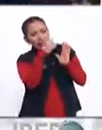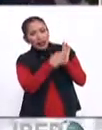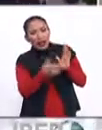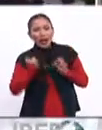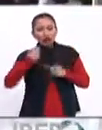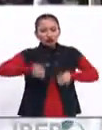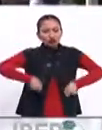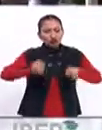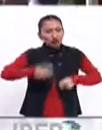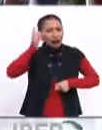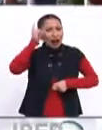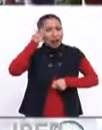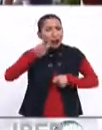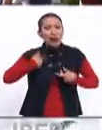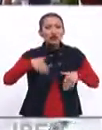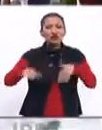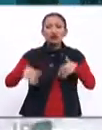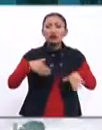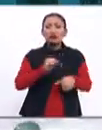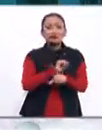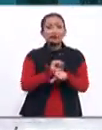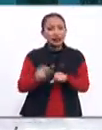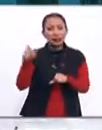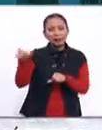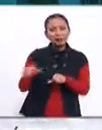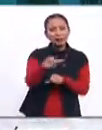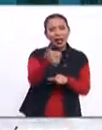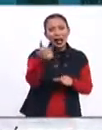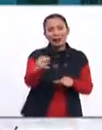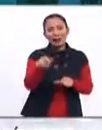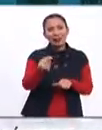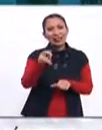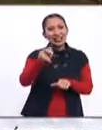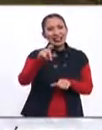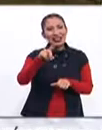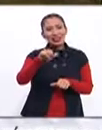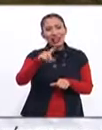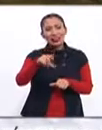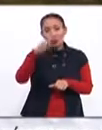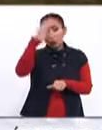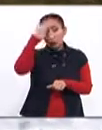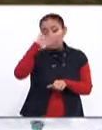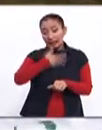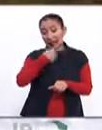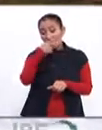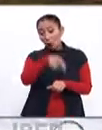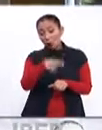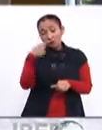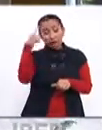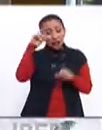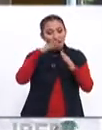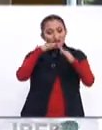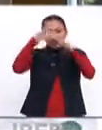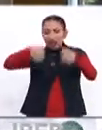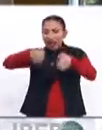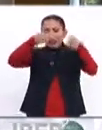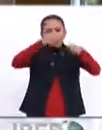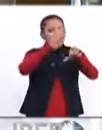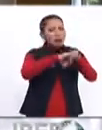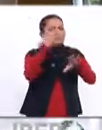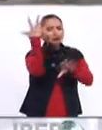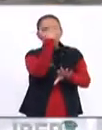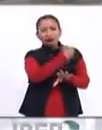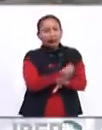carros de caballos y gente afable y sencilla son rasgos que distinguen a Trinidad de Cuba, que posee uno de los complejos arquitectónicos